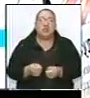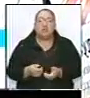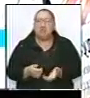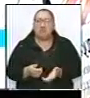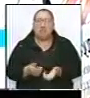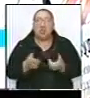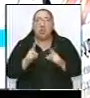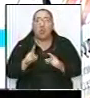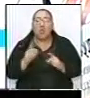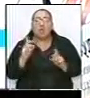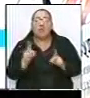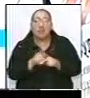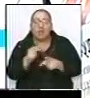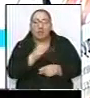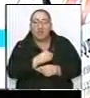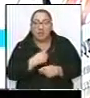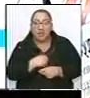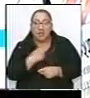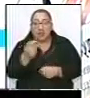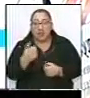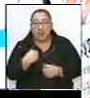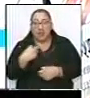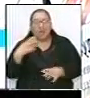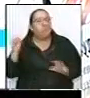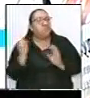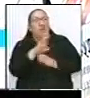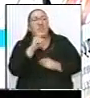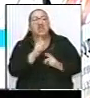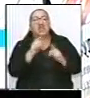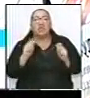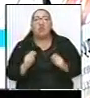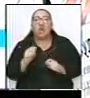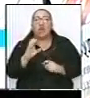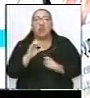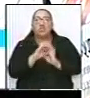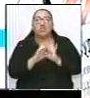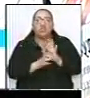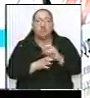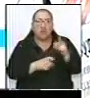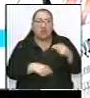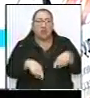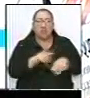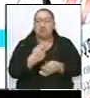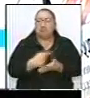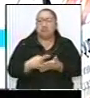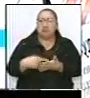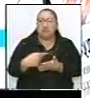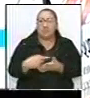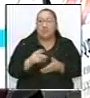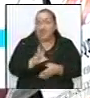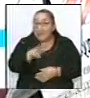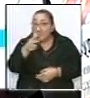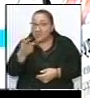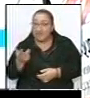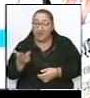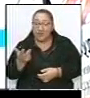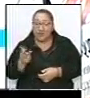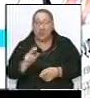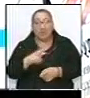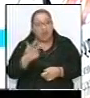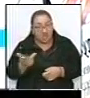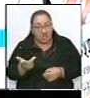Y cuando el Ejecutivo la ha entendido, la ha mandado al Tribunal Constitucional. ¿Ya? Entonces,